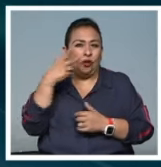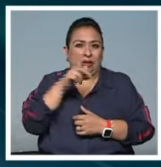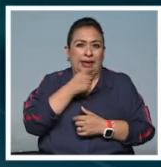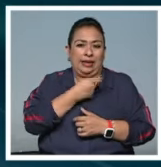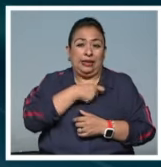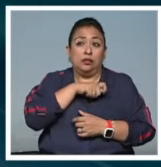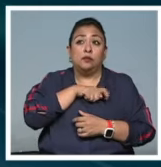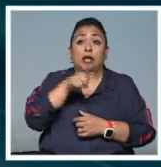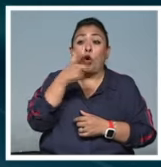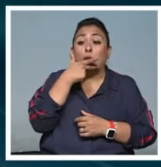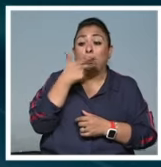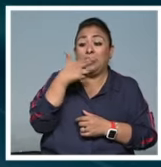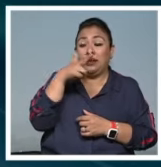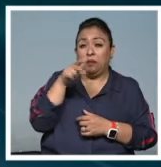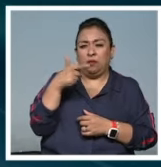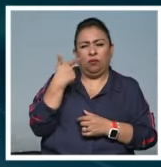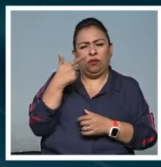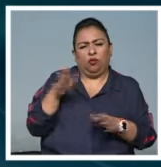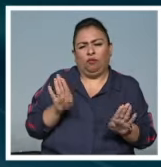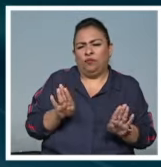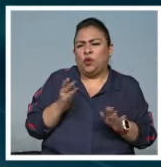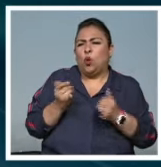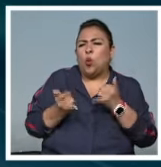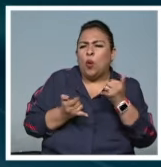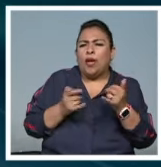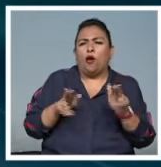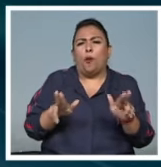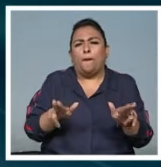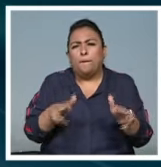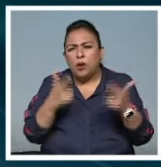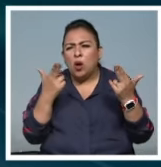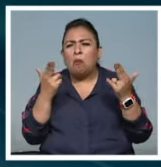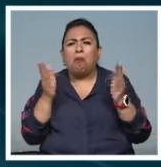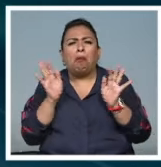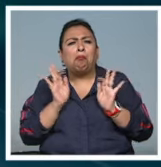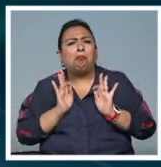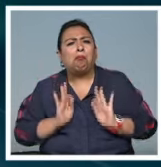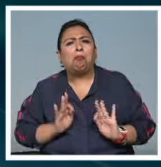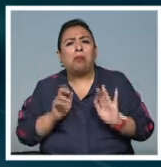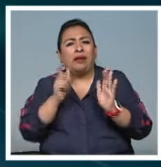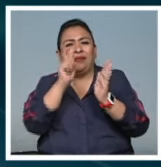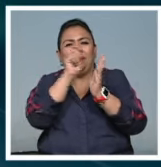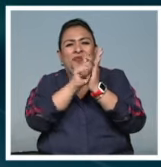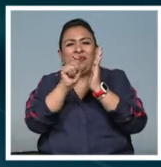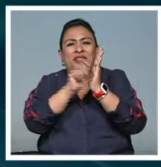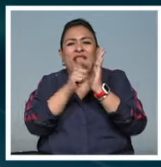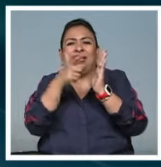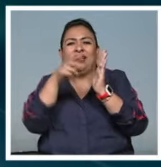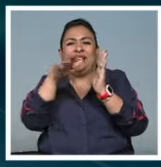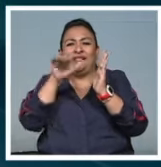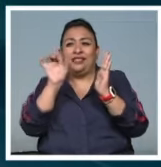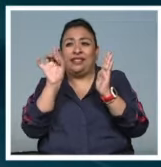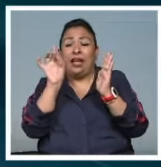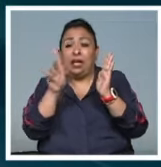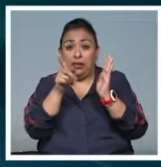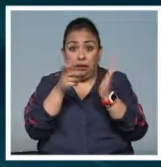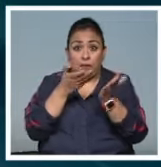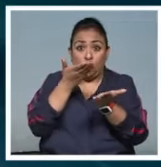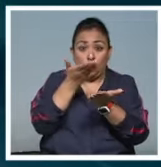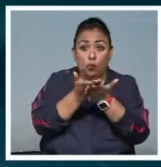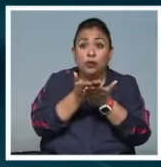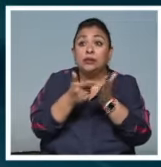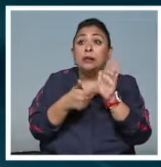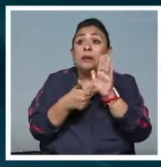Germán Dehesa plasmó su estilo juguetón, bromista y desenfadado en su columna Gaceta del Ángel. En esta propuesta